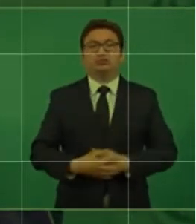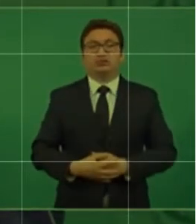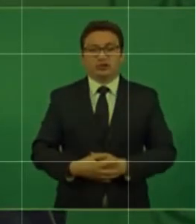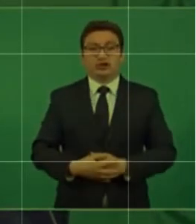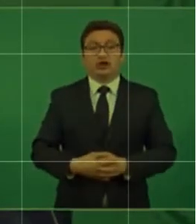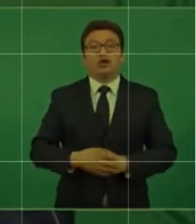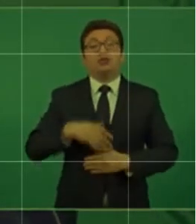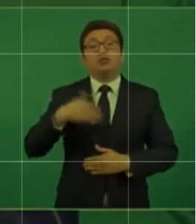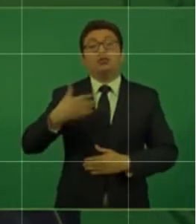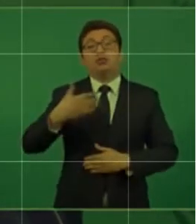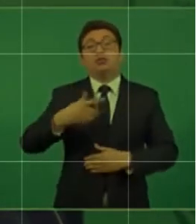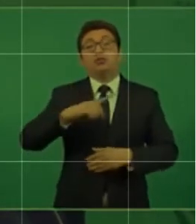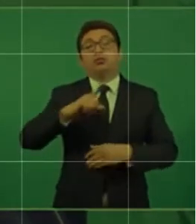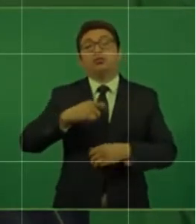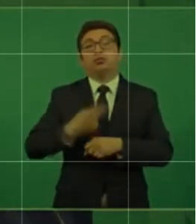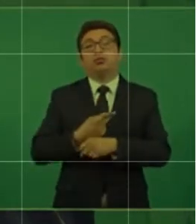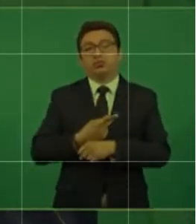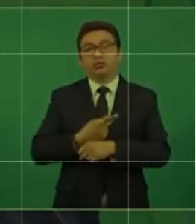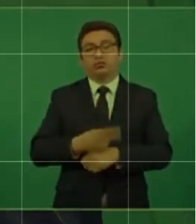se lleva a cabo